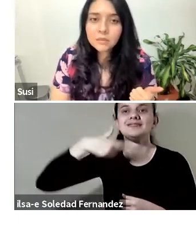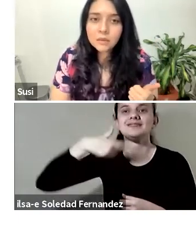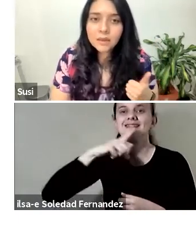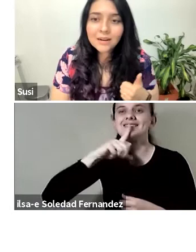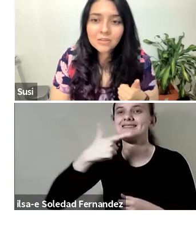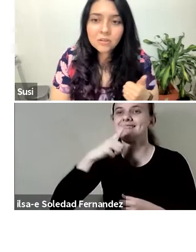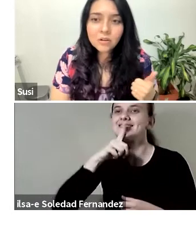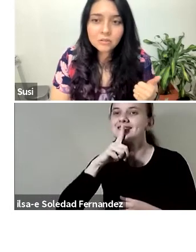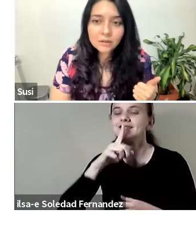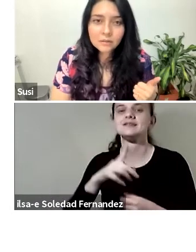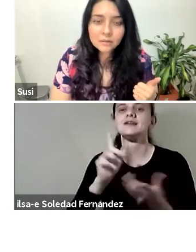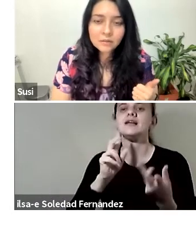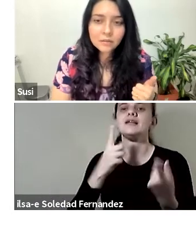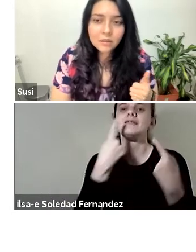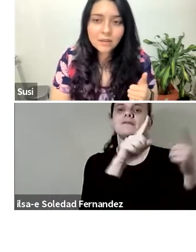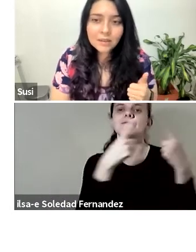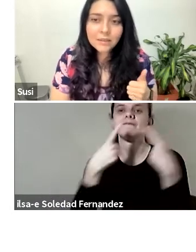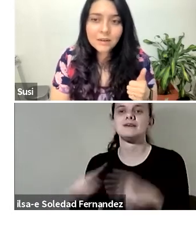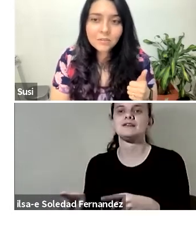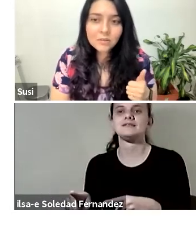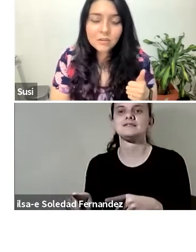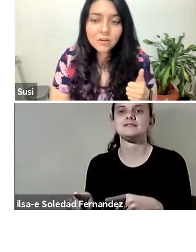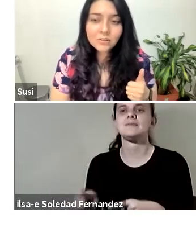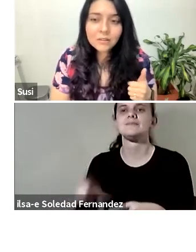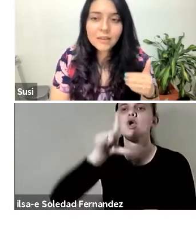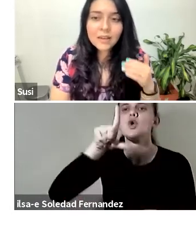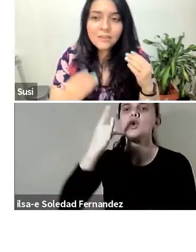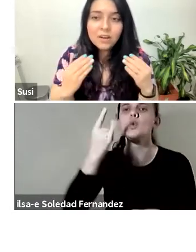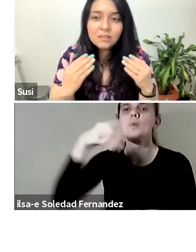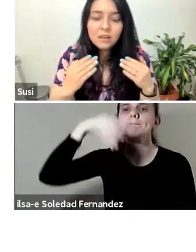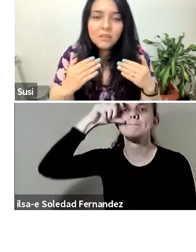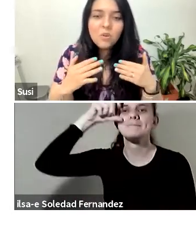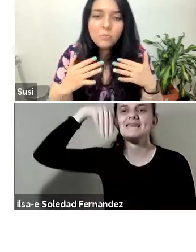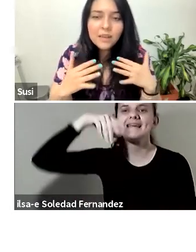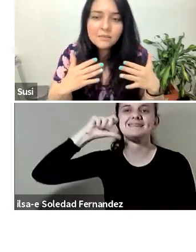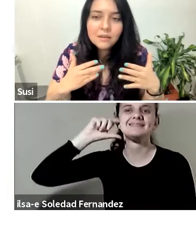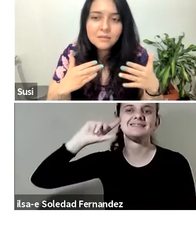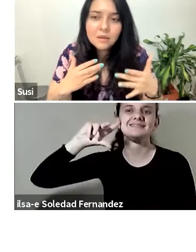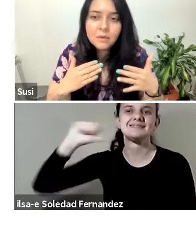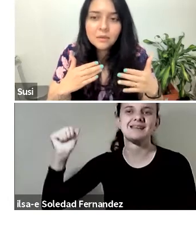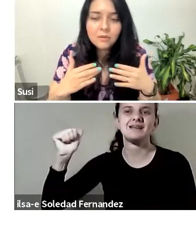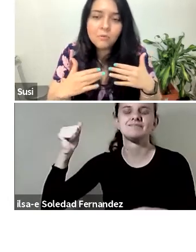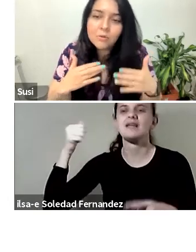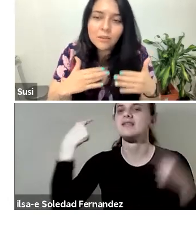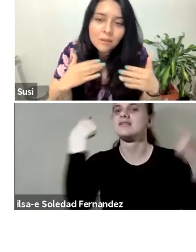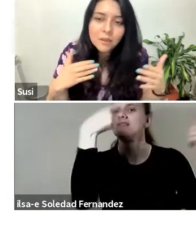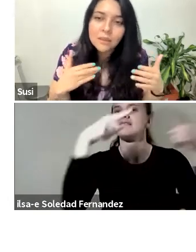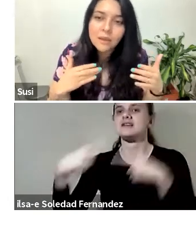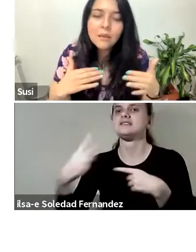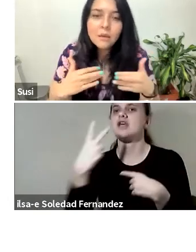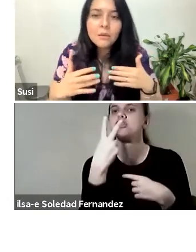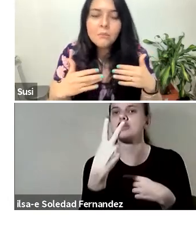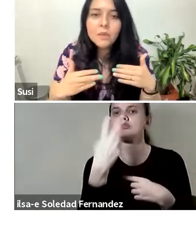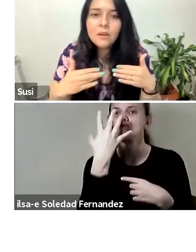es el ratio de contraste. El ratio de contraste es la diferencia de luminancia, que se llama, que es como una unidad de